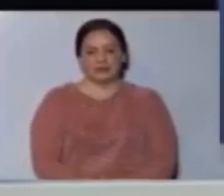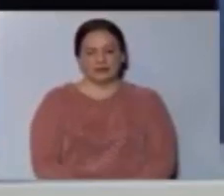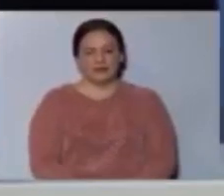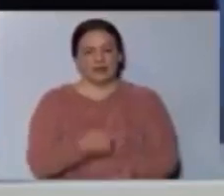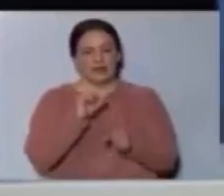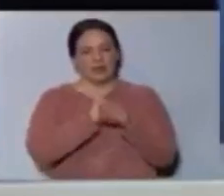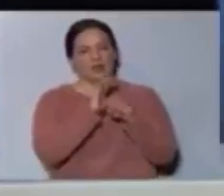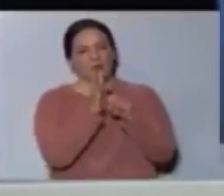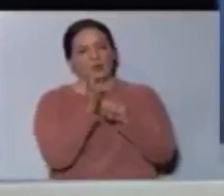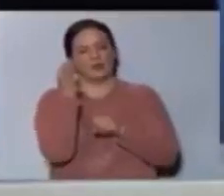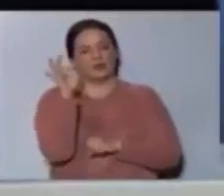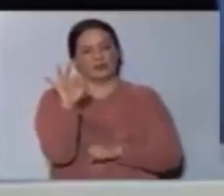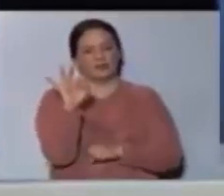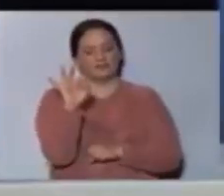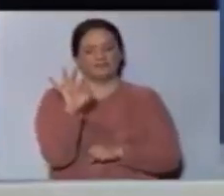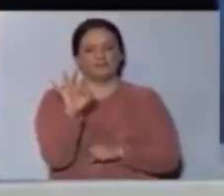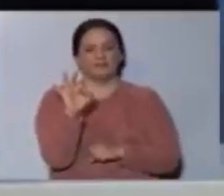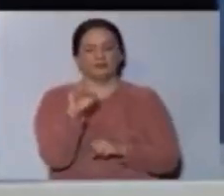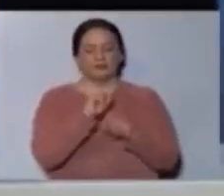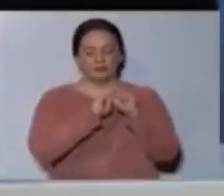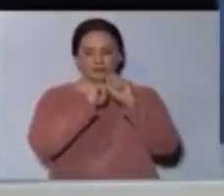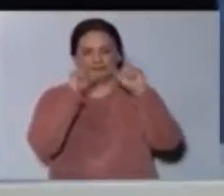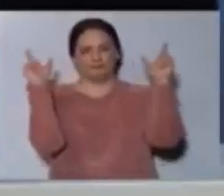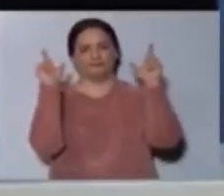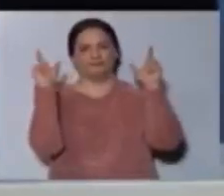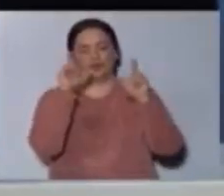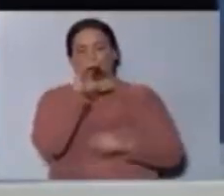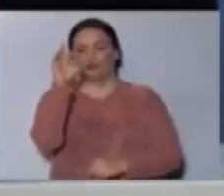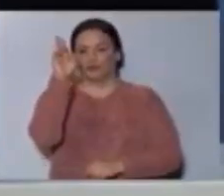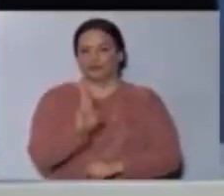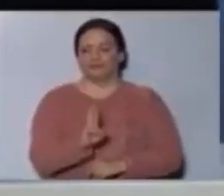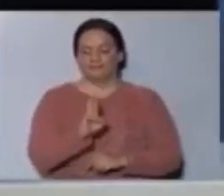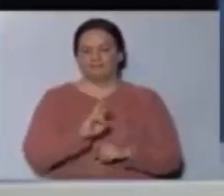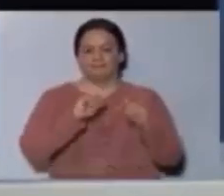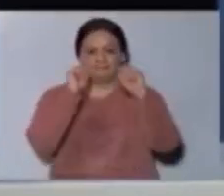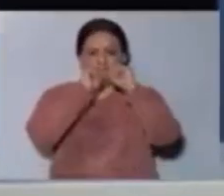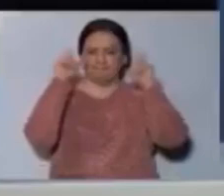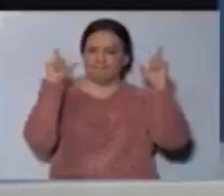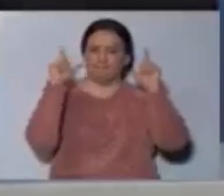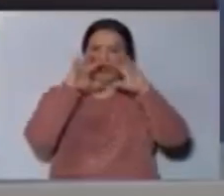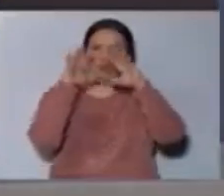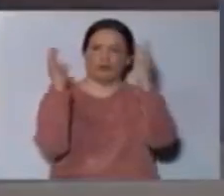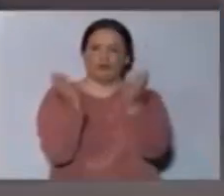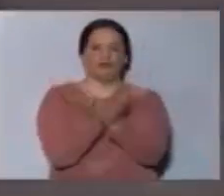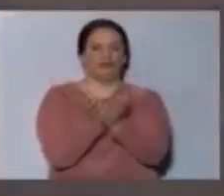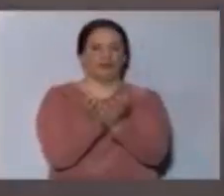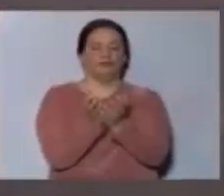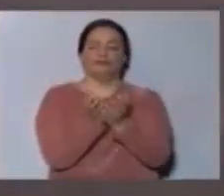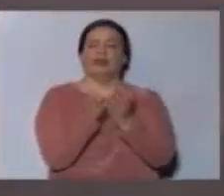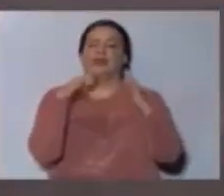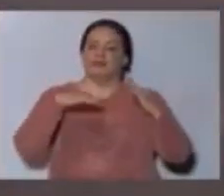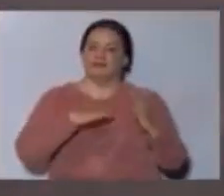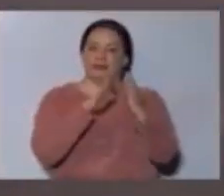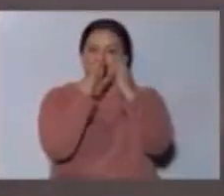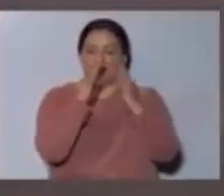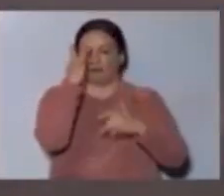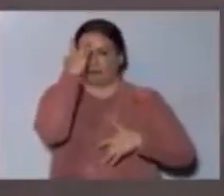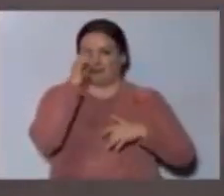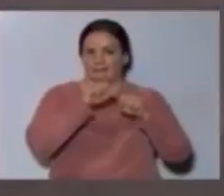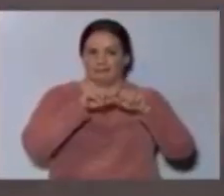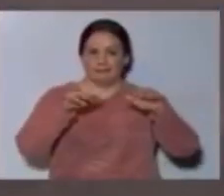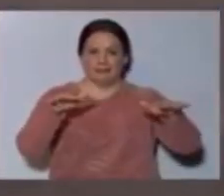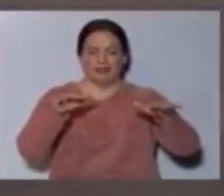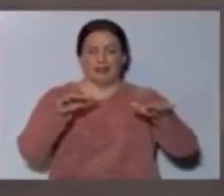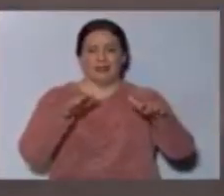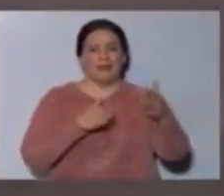El COVID-19 tomó por sorpresa a Costa Rica y al mundo entero. Enfrentamos esta pandemia en